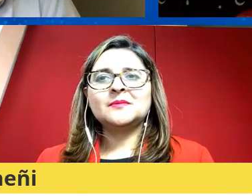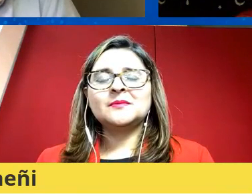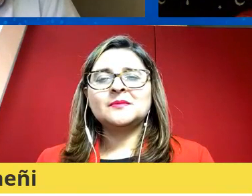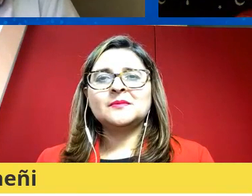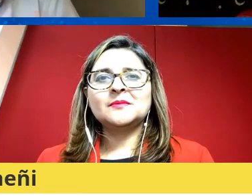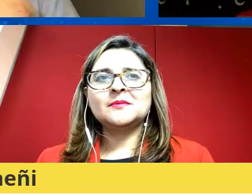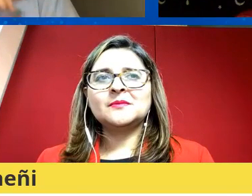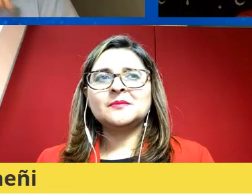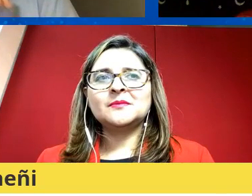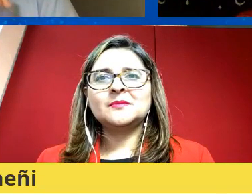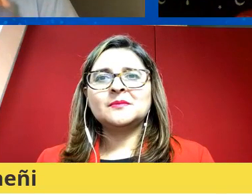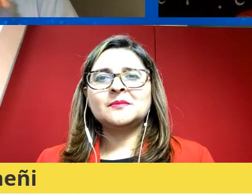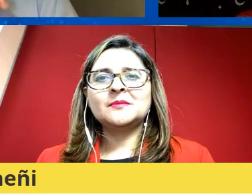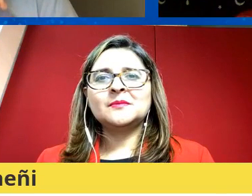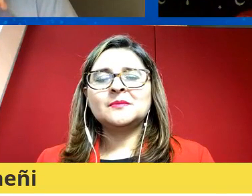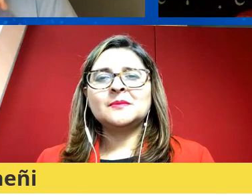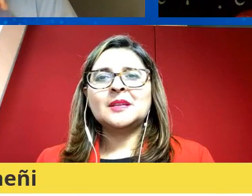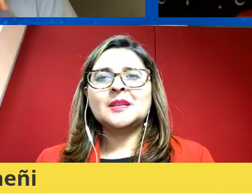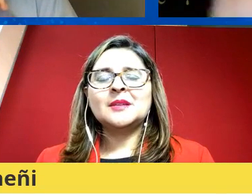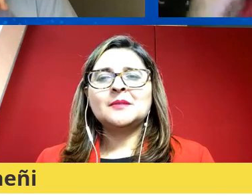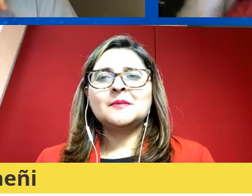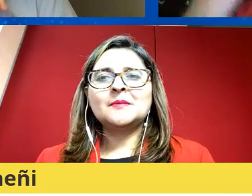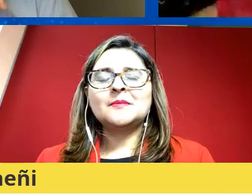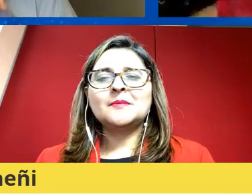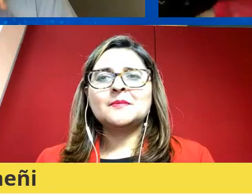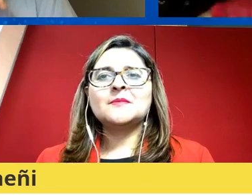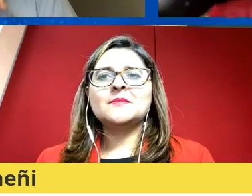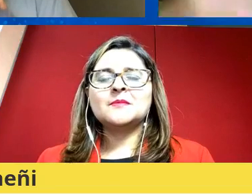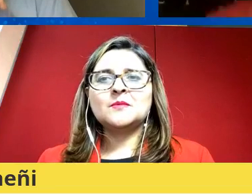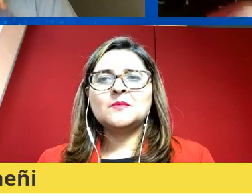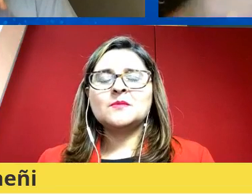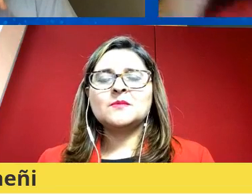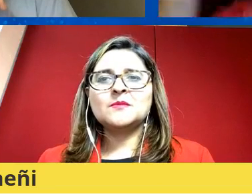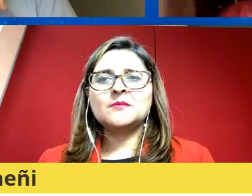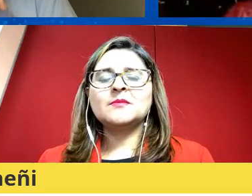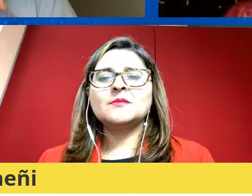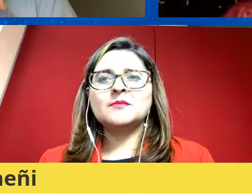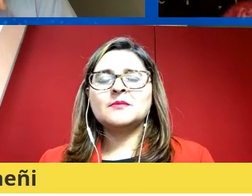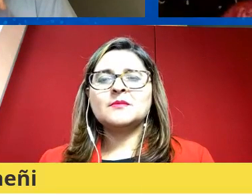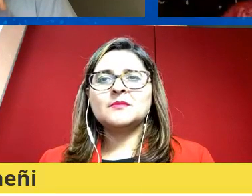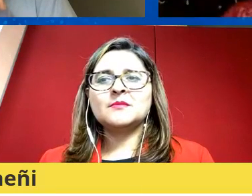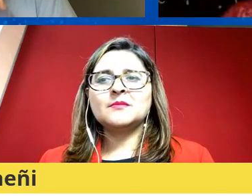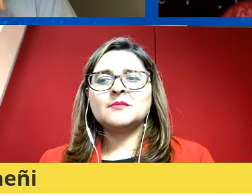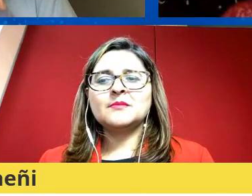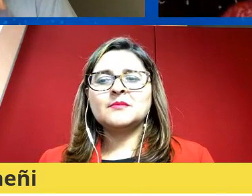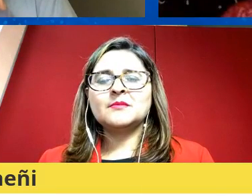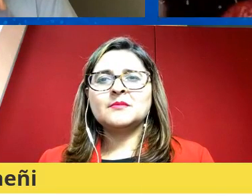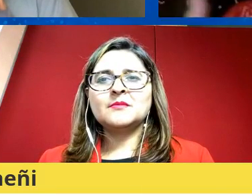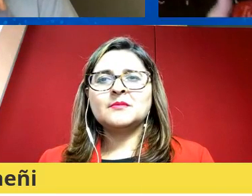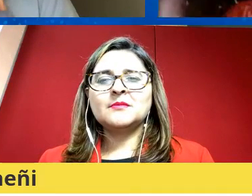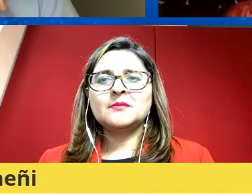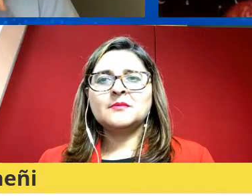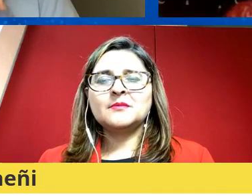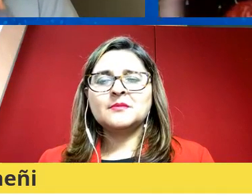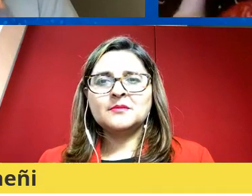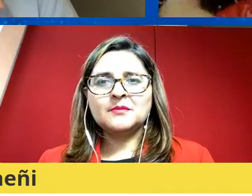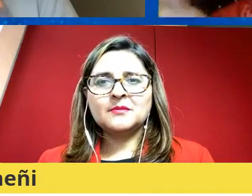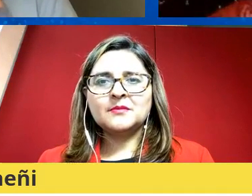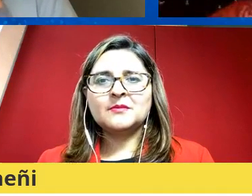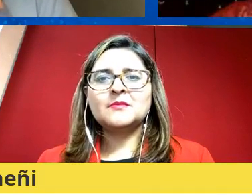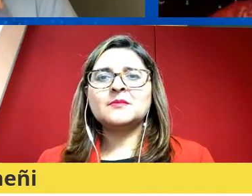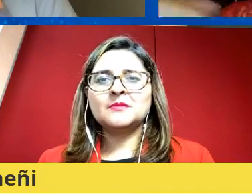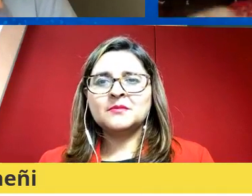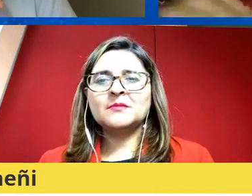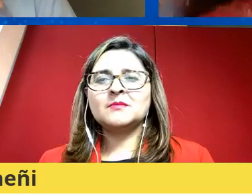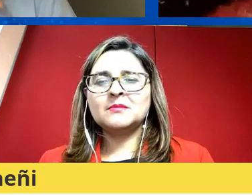plantear las claves para la etapa siguiente, que es tener una carta que nos